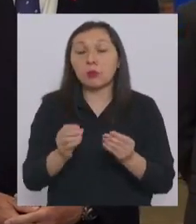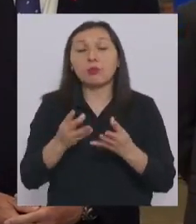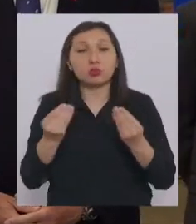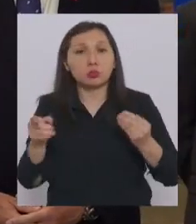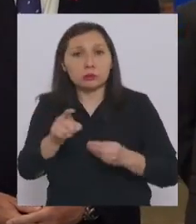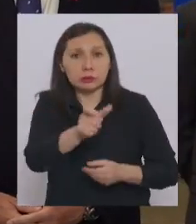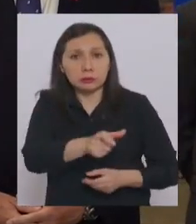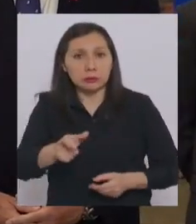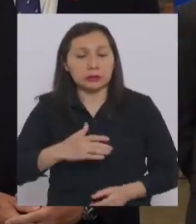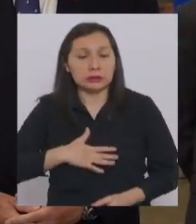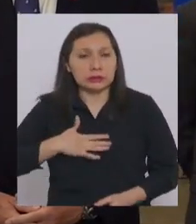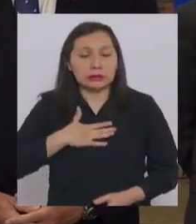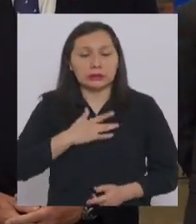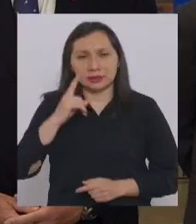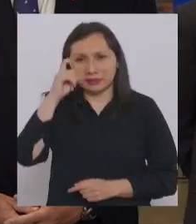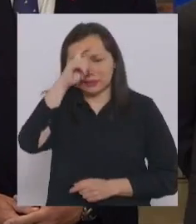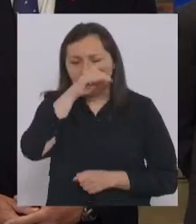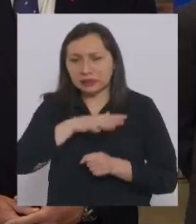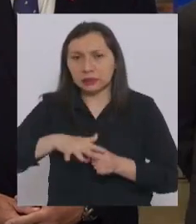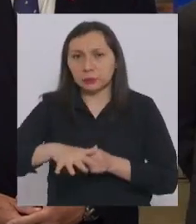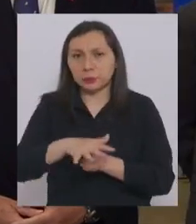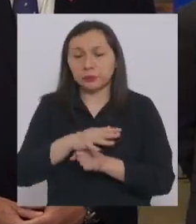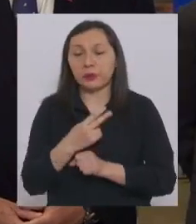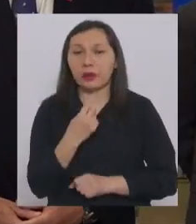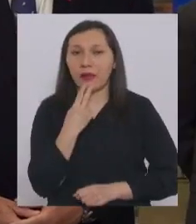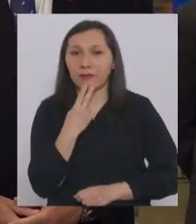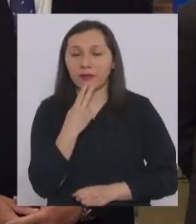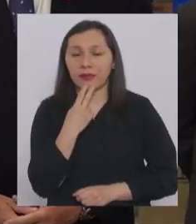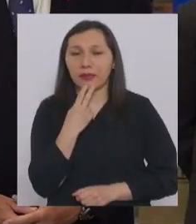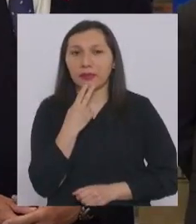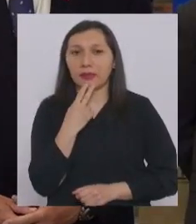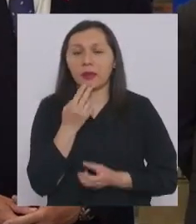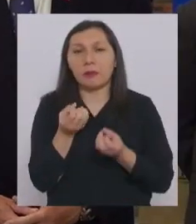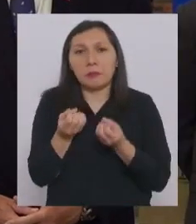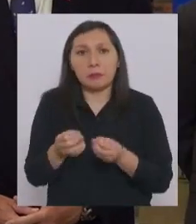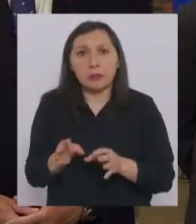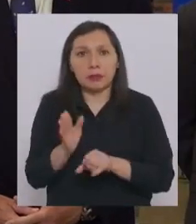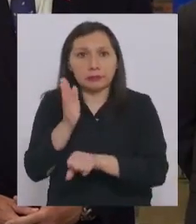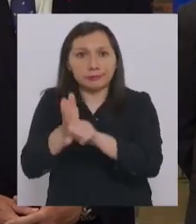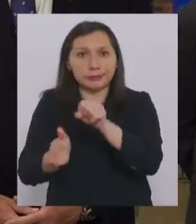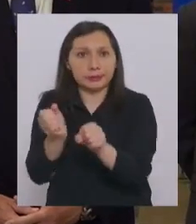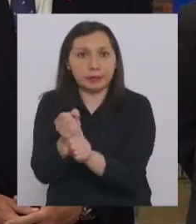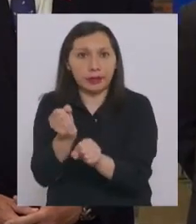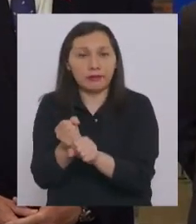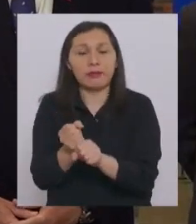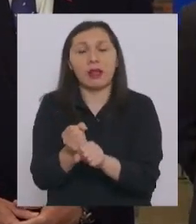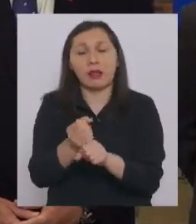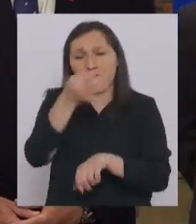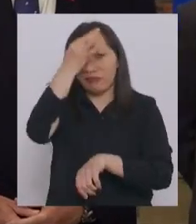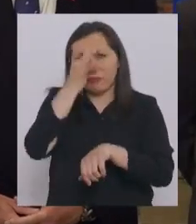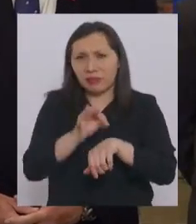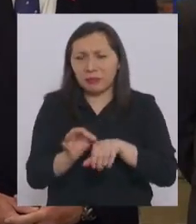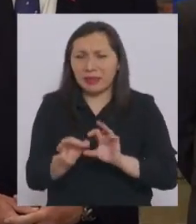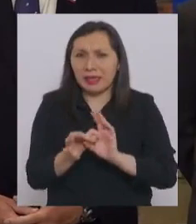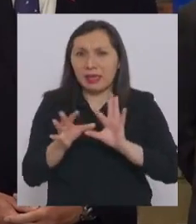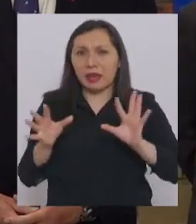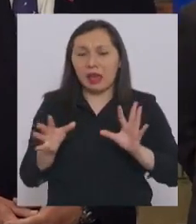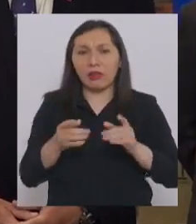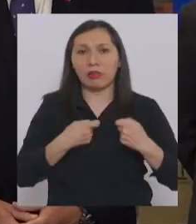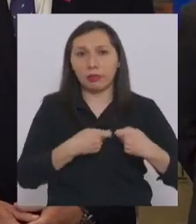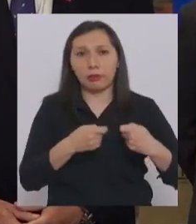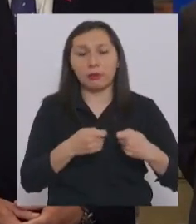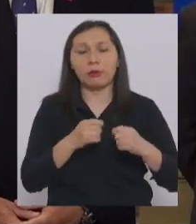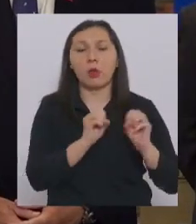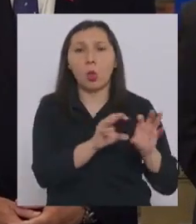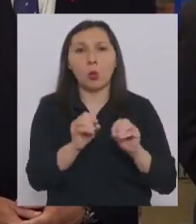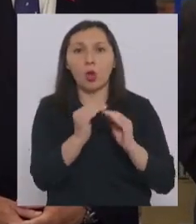sentían frente a las situaciones difíciles de la vida, como la pérdida del empleo, una enfermedad grave, el costo de la educación